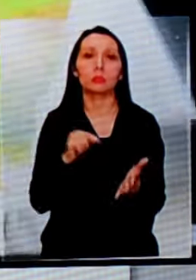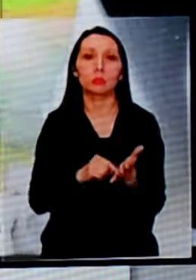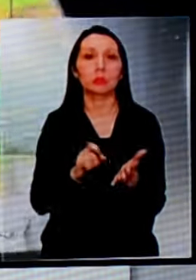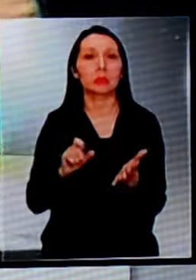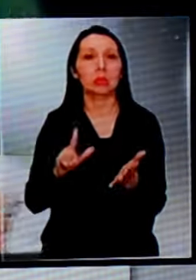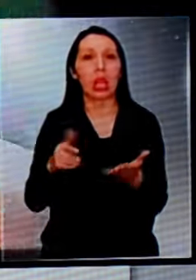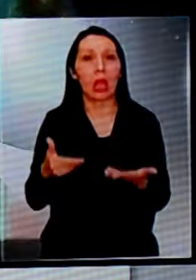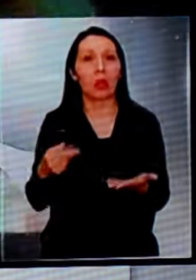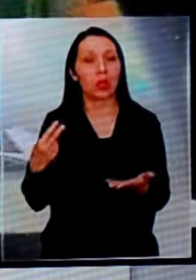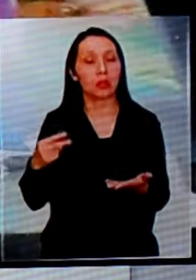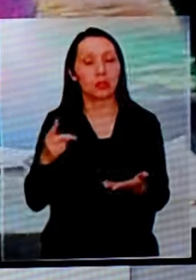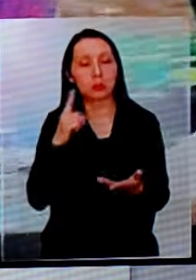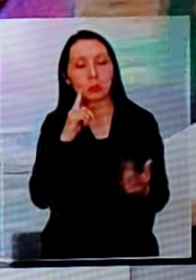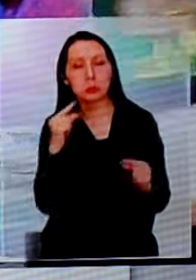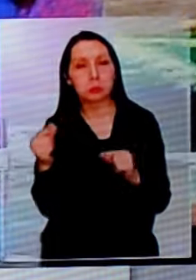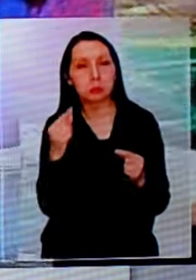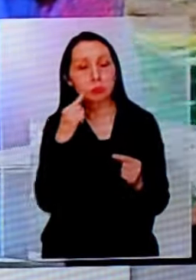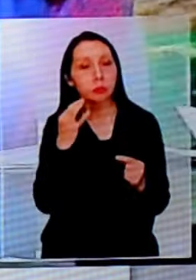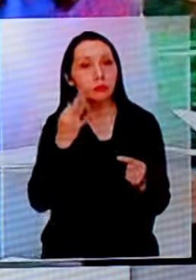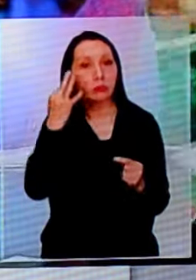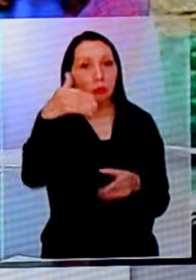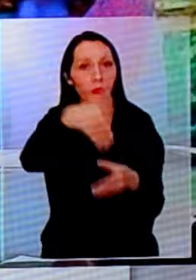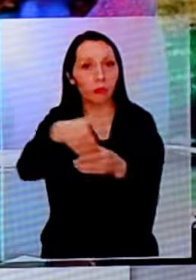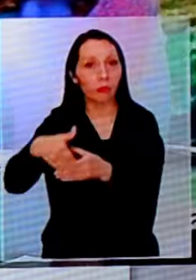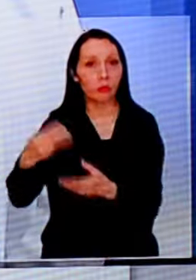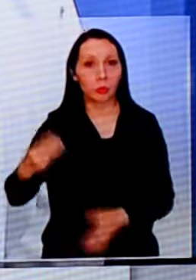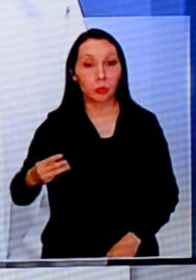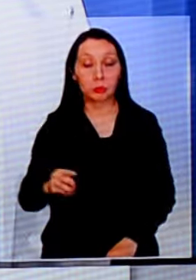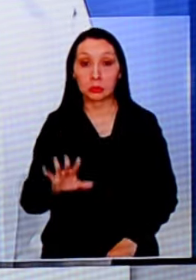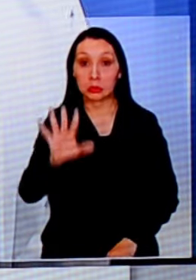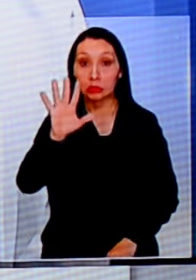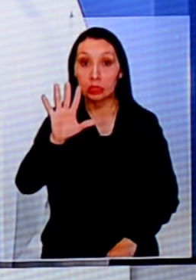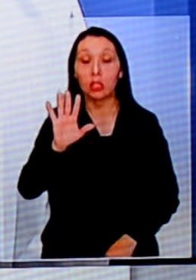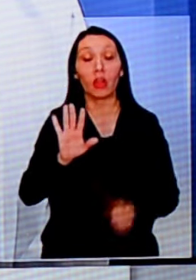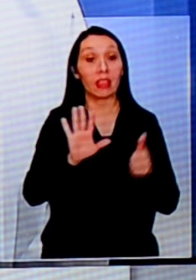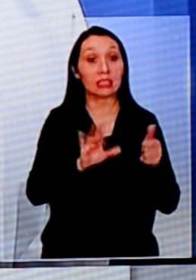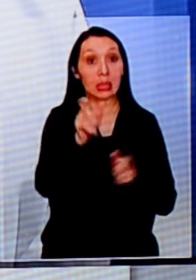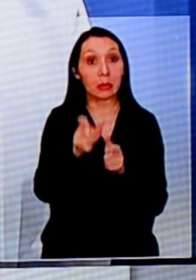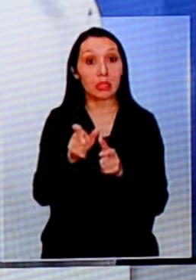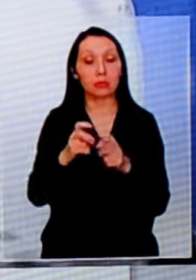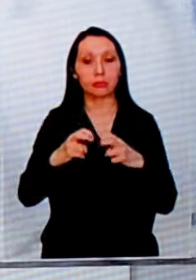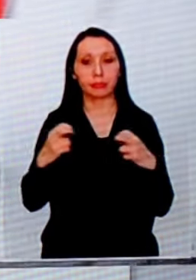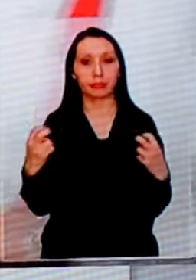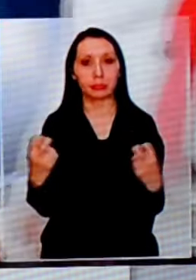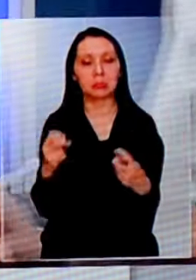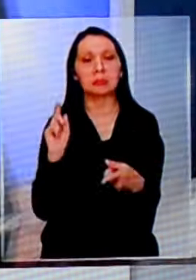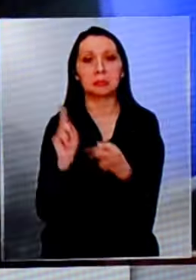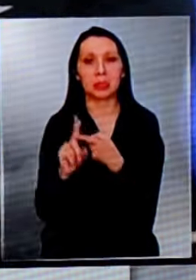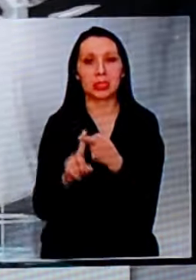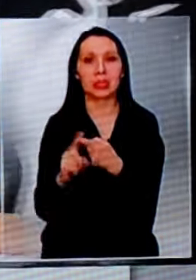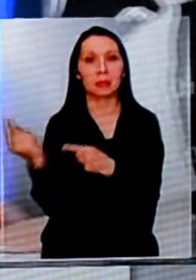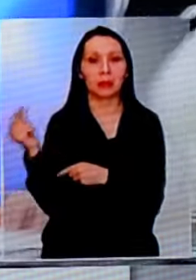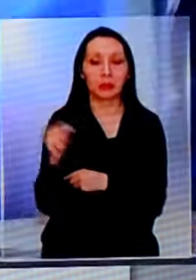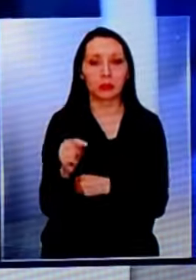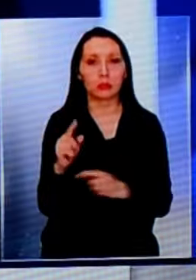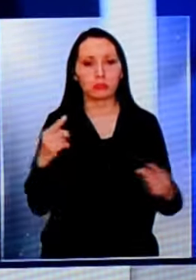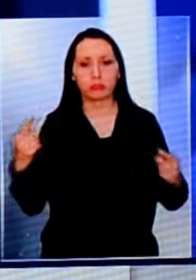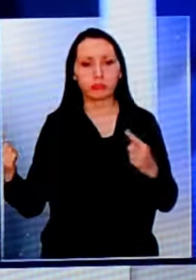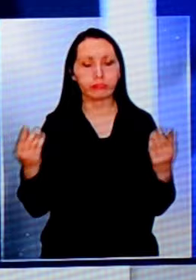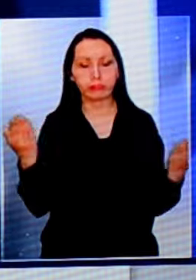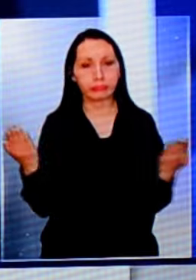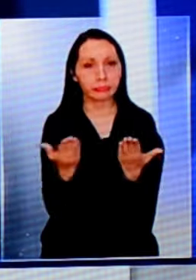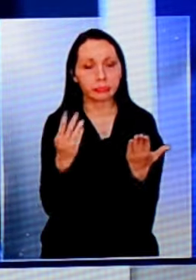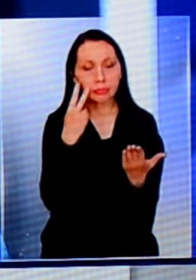una serie de debates con miras a las elecciones municipales. 5 de los 6 postulantes al sillón edilicio participaron desde cara a cara. Bueno,